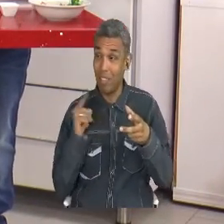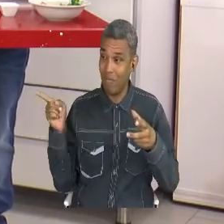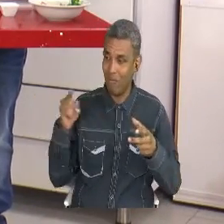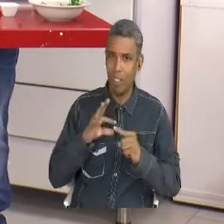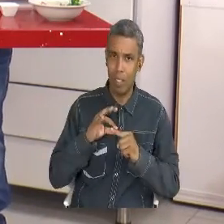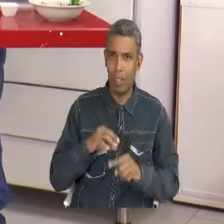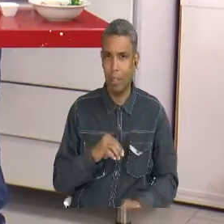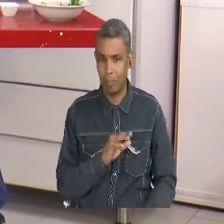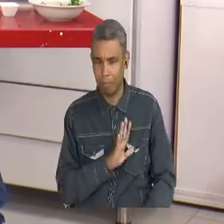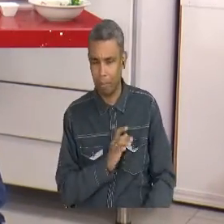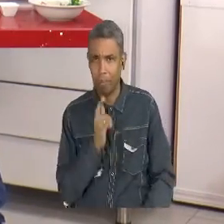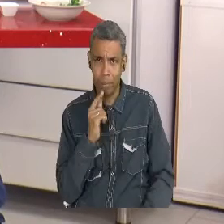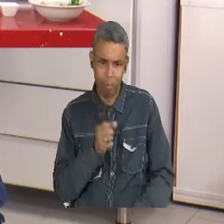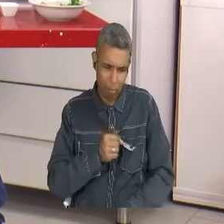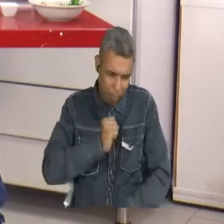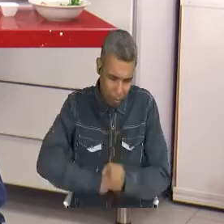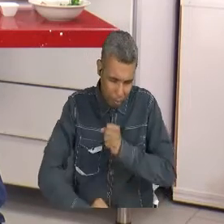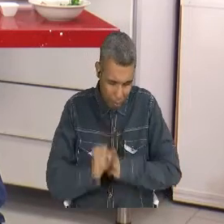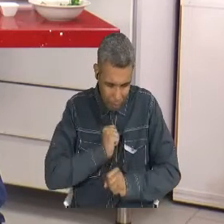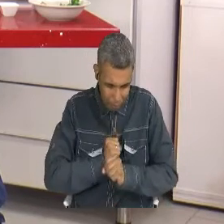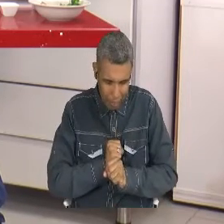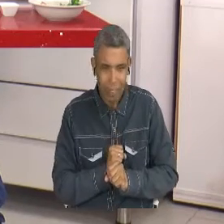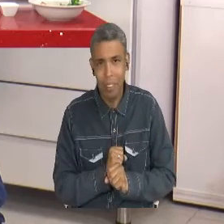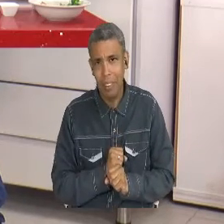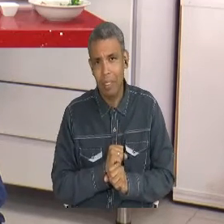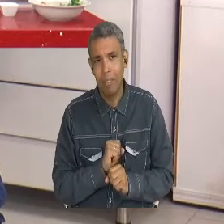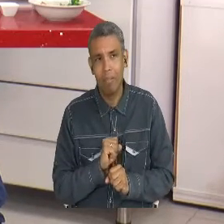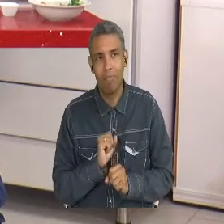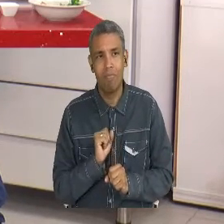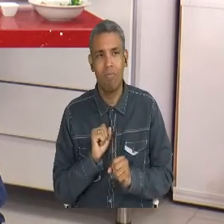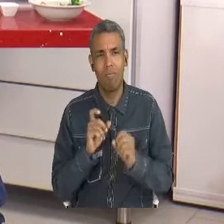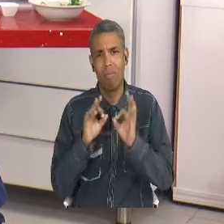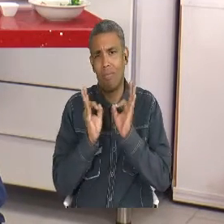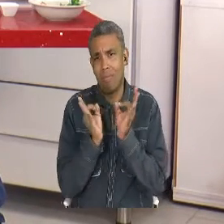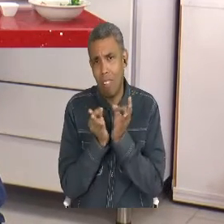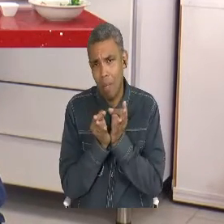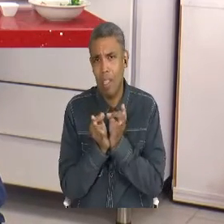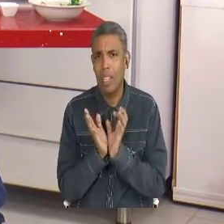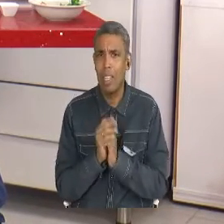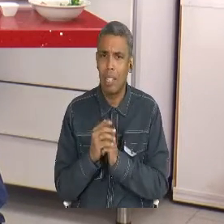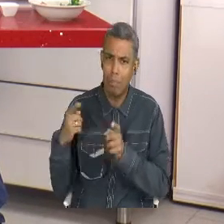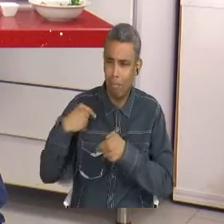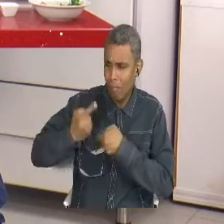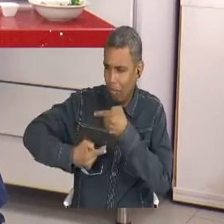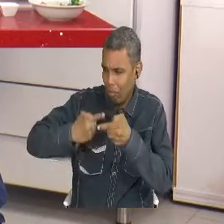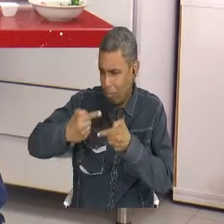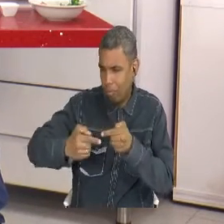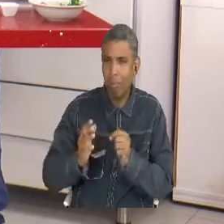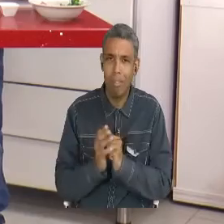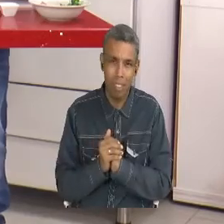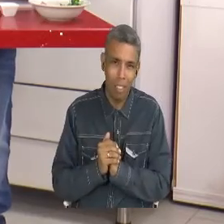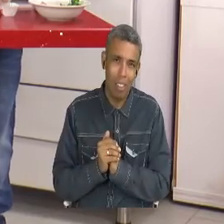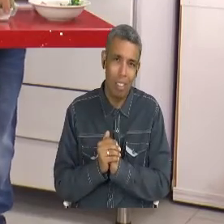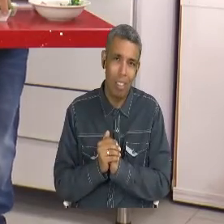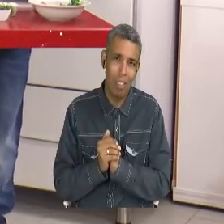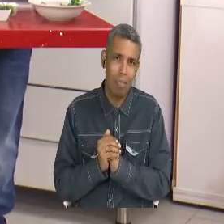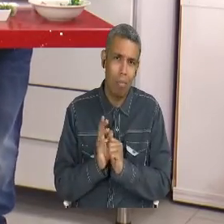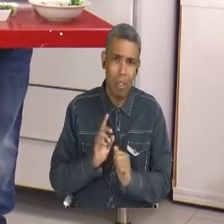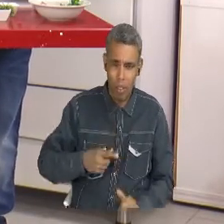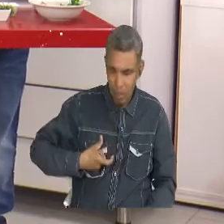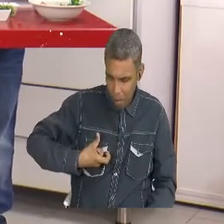año pasado, la verdad, yo pese a que mi familia pues tiene su descendencia costeña y la cuestión, yo no había probado el camarón